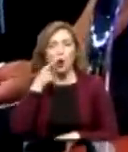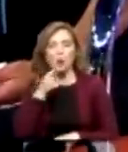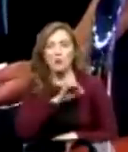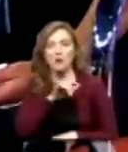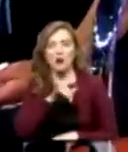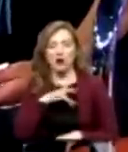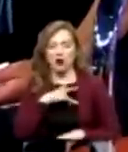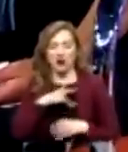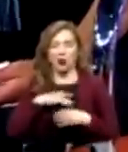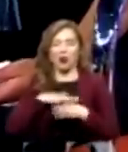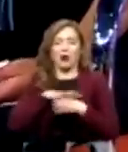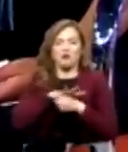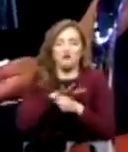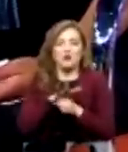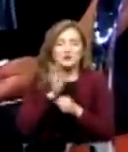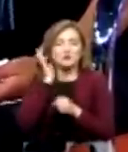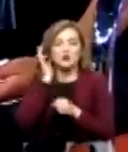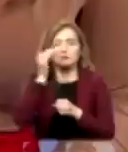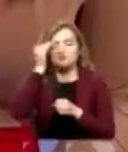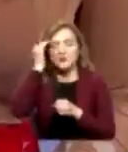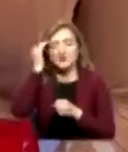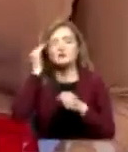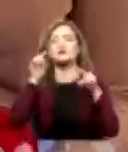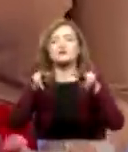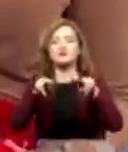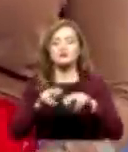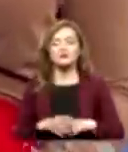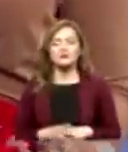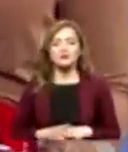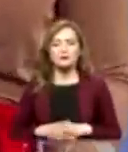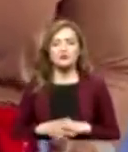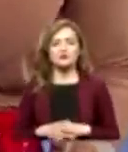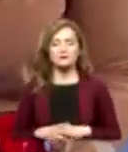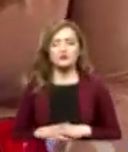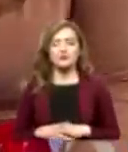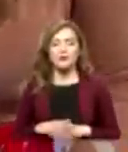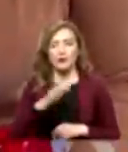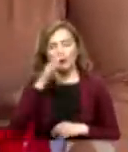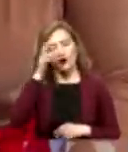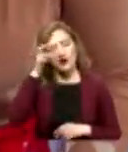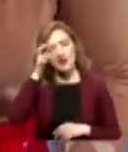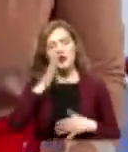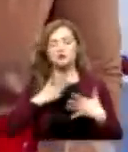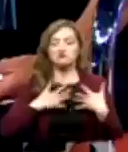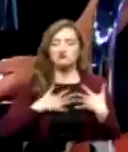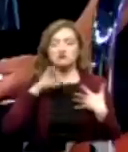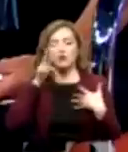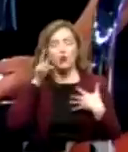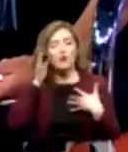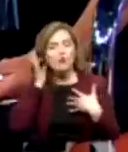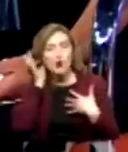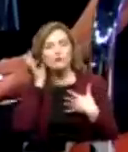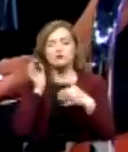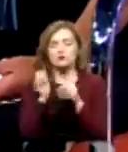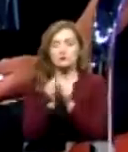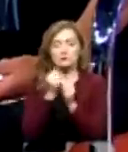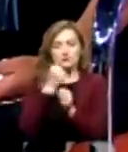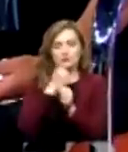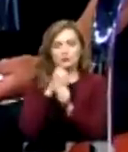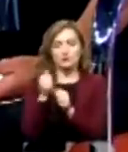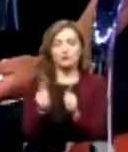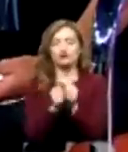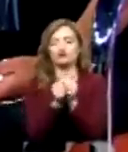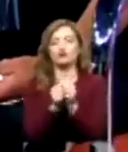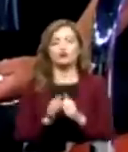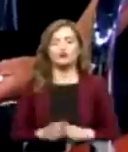en la mentalidad de muchas mujeres, lamentablemente. Uh-huh. Así es. Yo creo que las mujeres, como decías, Verónica, hay que unirnos, hay que trabajar juntas